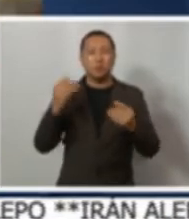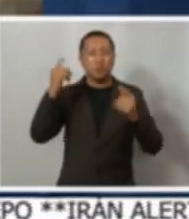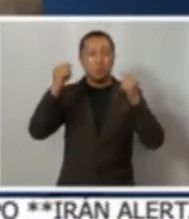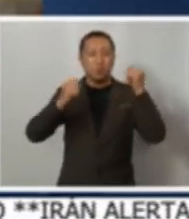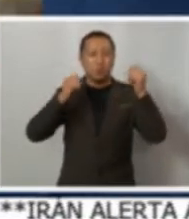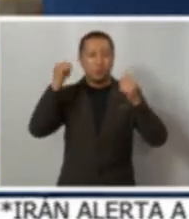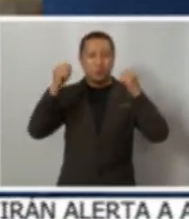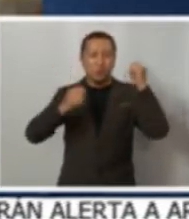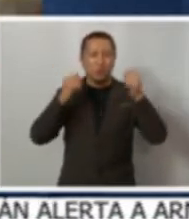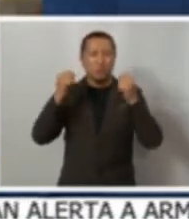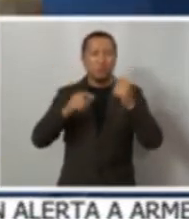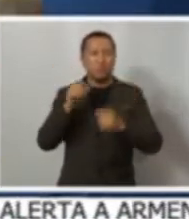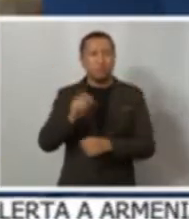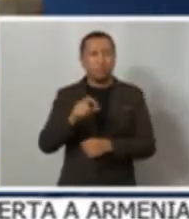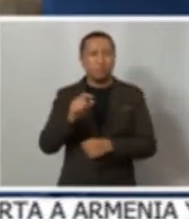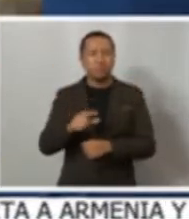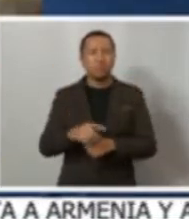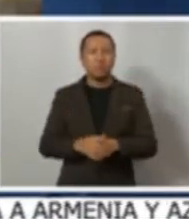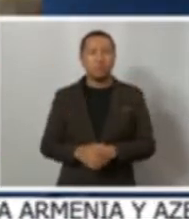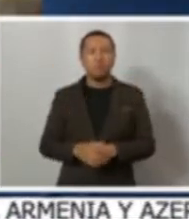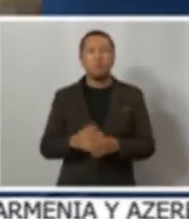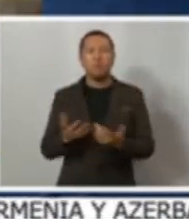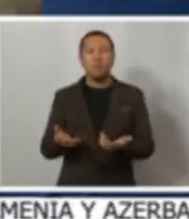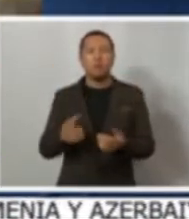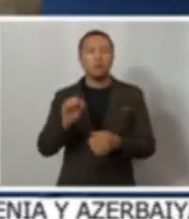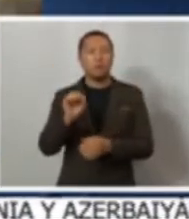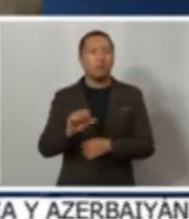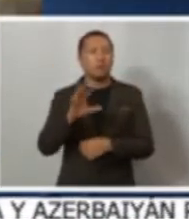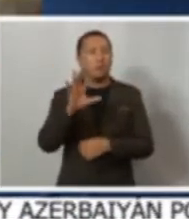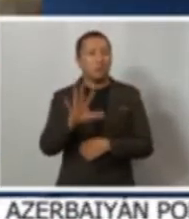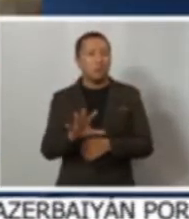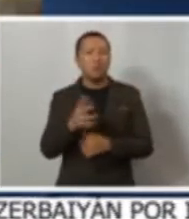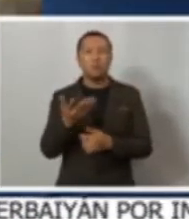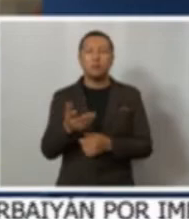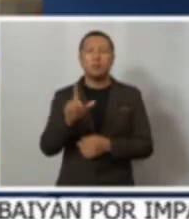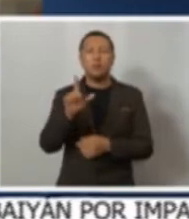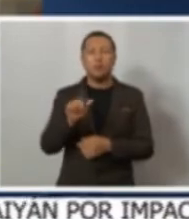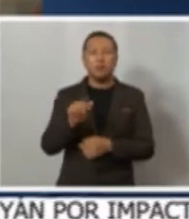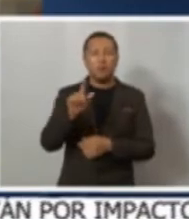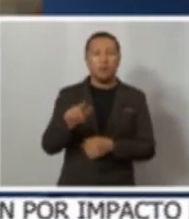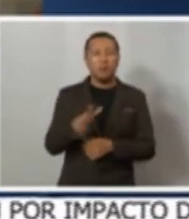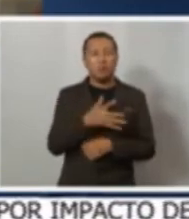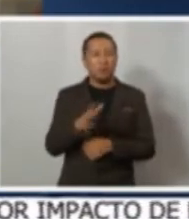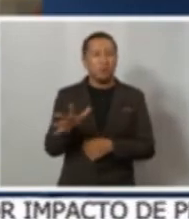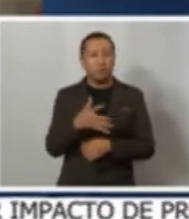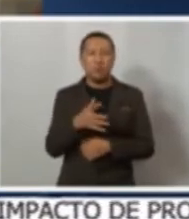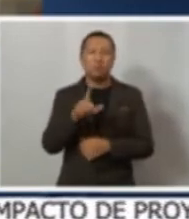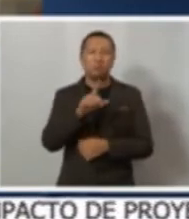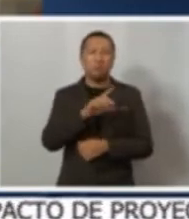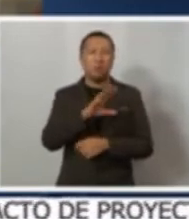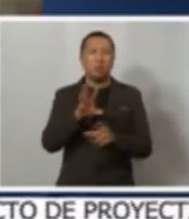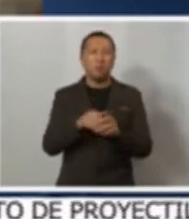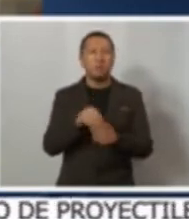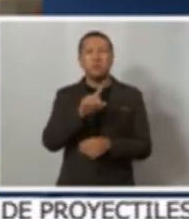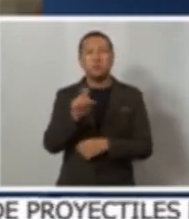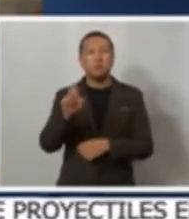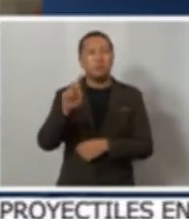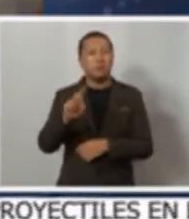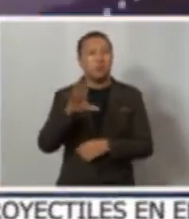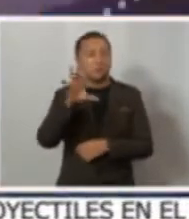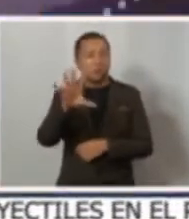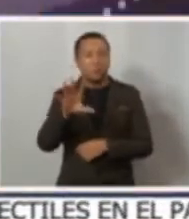Entonces, vamos a hablar de por un lado, 65, 70, más o menos 135